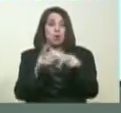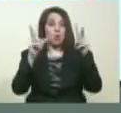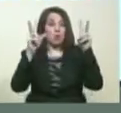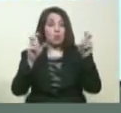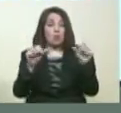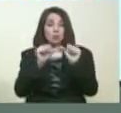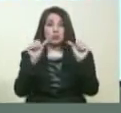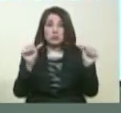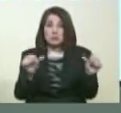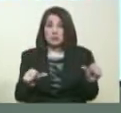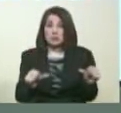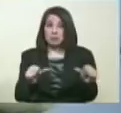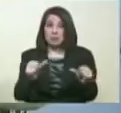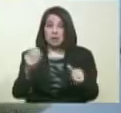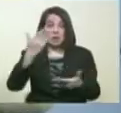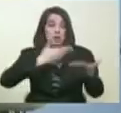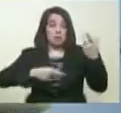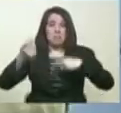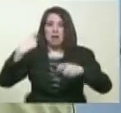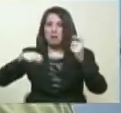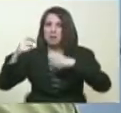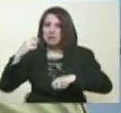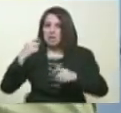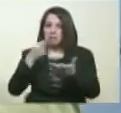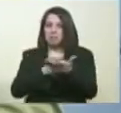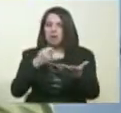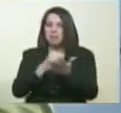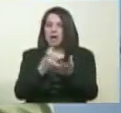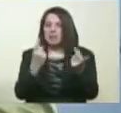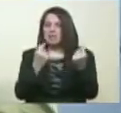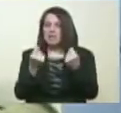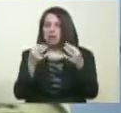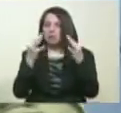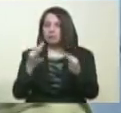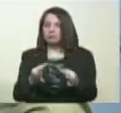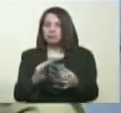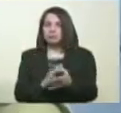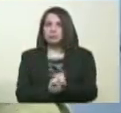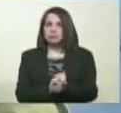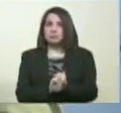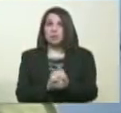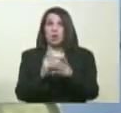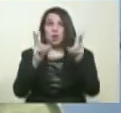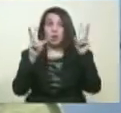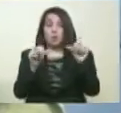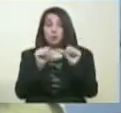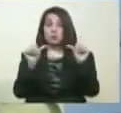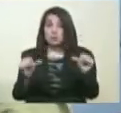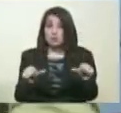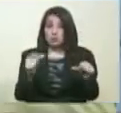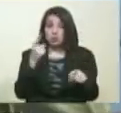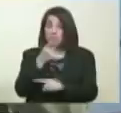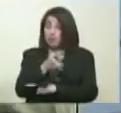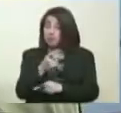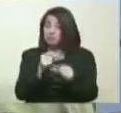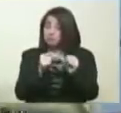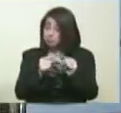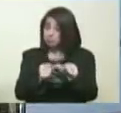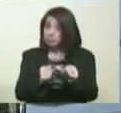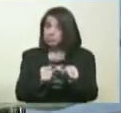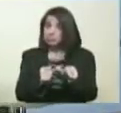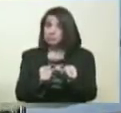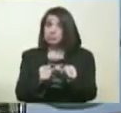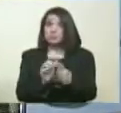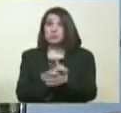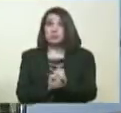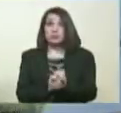sistema de comercialización y fijación de precios en el país. Un nuevo sistema que se cumpla, que se cumpla. Tenemos